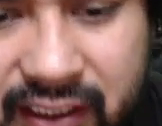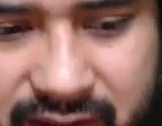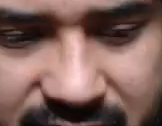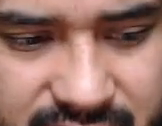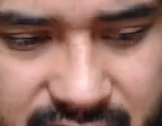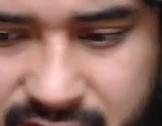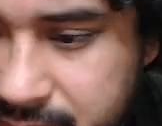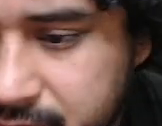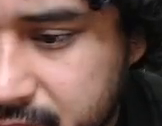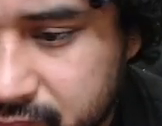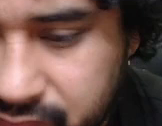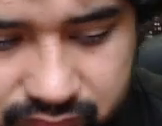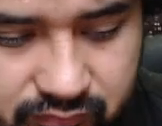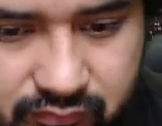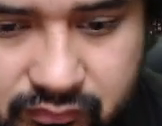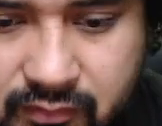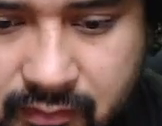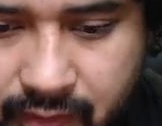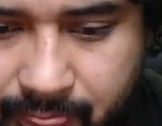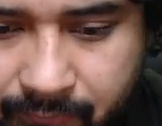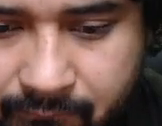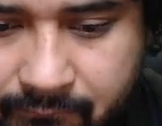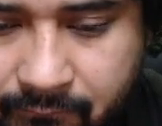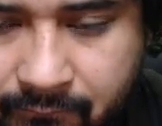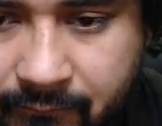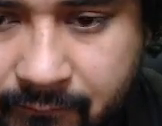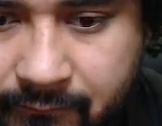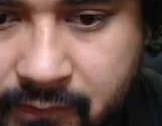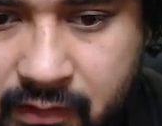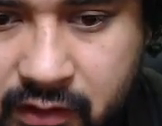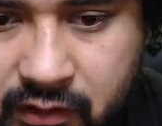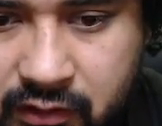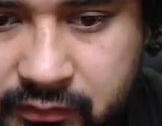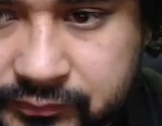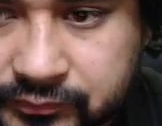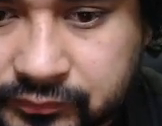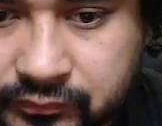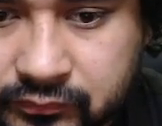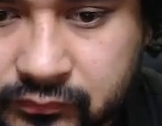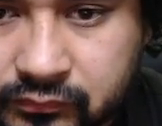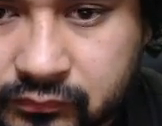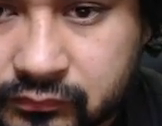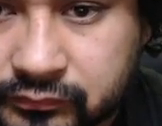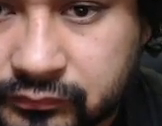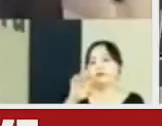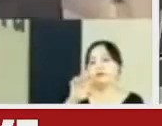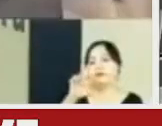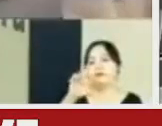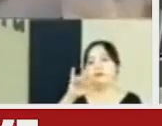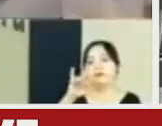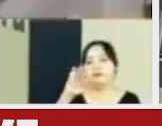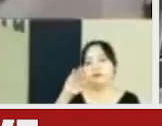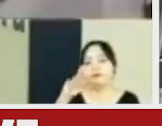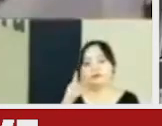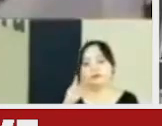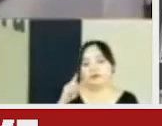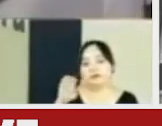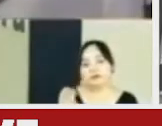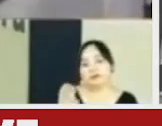cruda accidente cuando cándido y cuando felipe calderón fue candidato presidencial